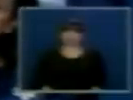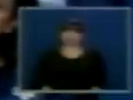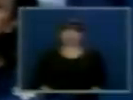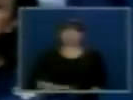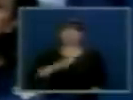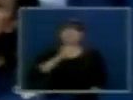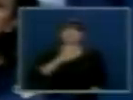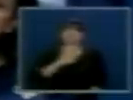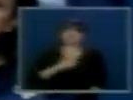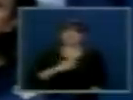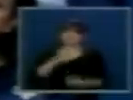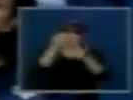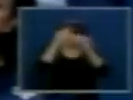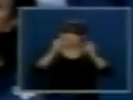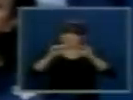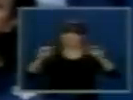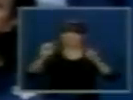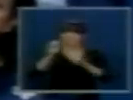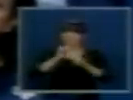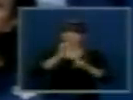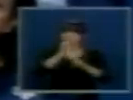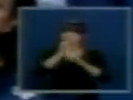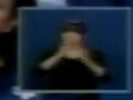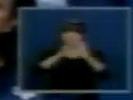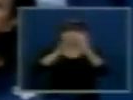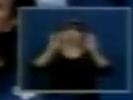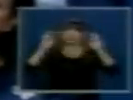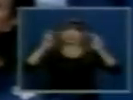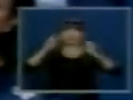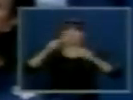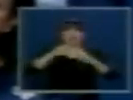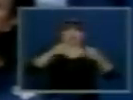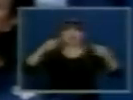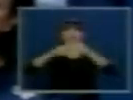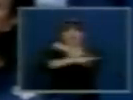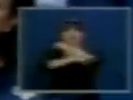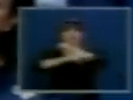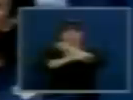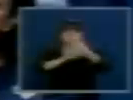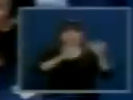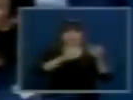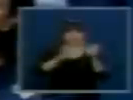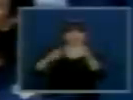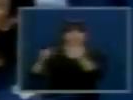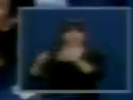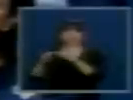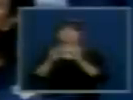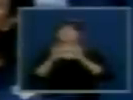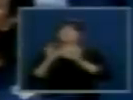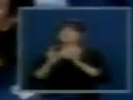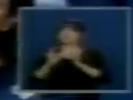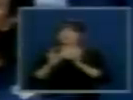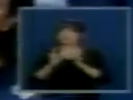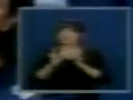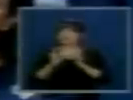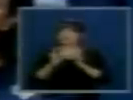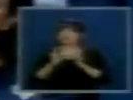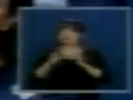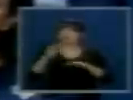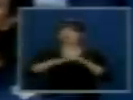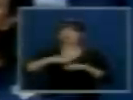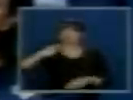Deseo advertir sobre la situación que enfrentamos en materia de lucha contra el crimen organizado y en particular sobre la amenaza